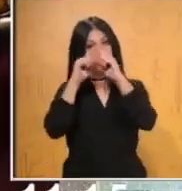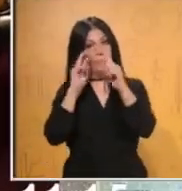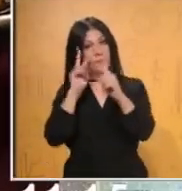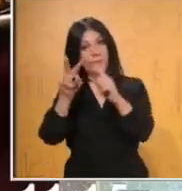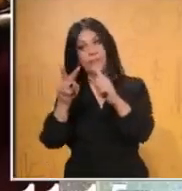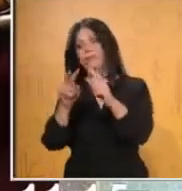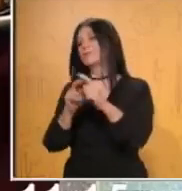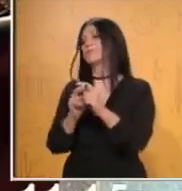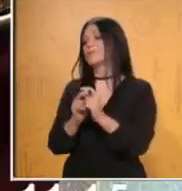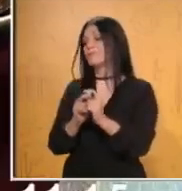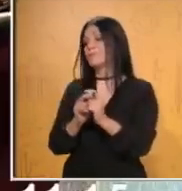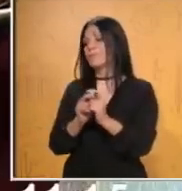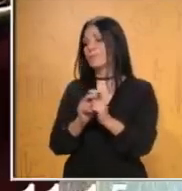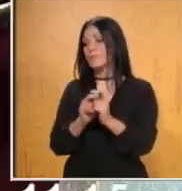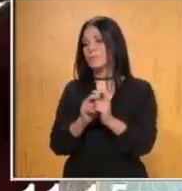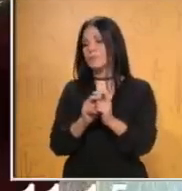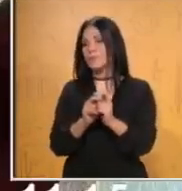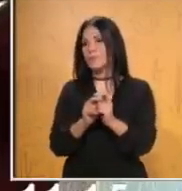elefante.